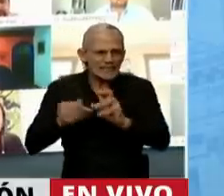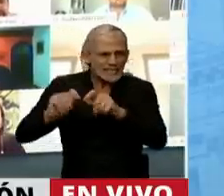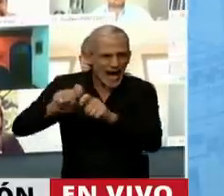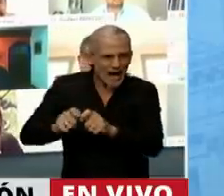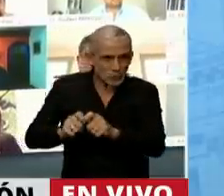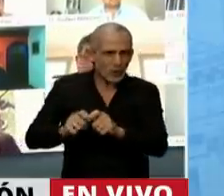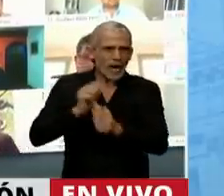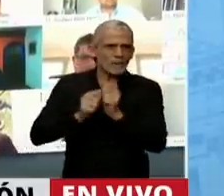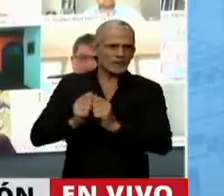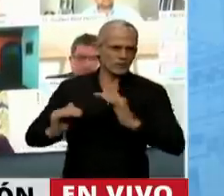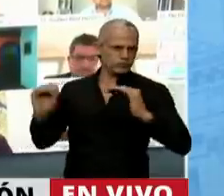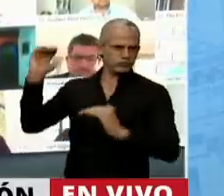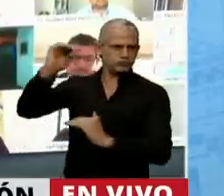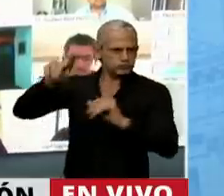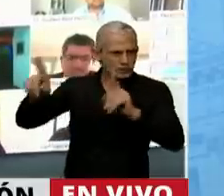los grandes empresarios también.